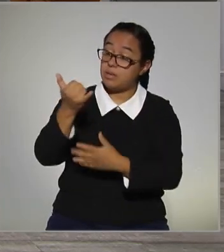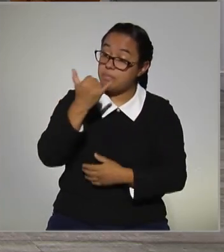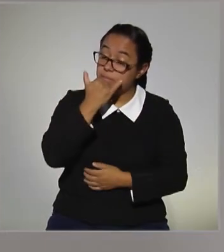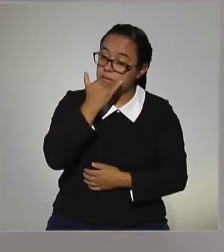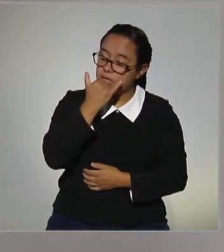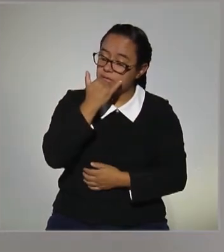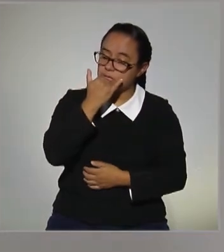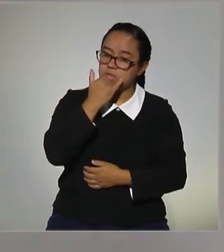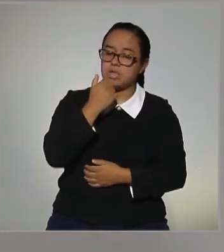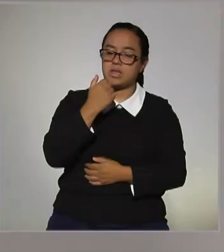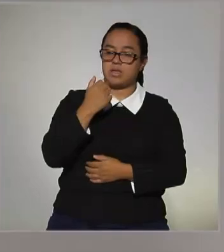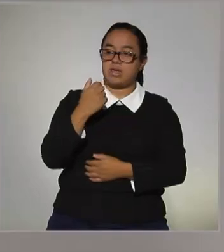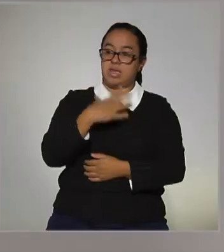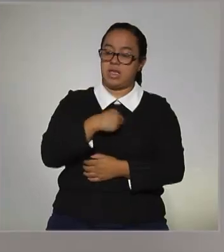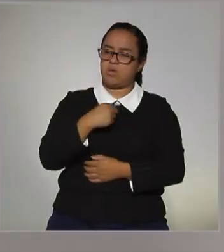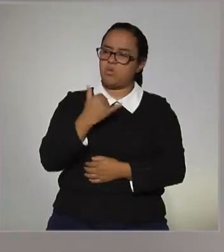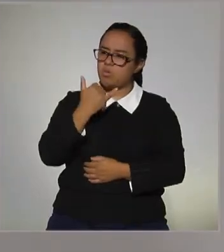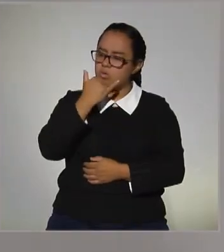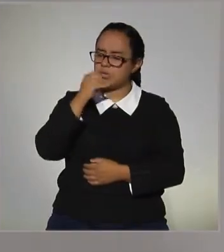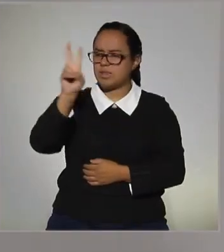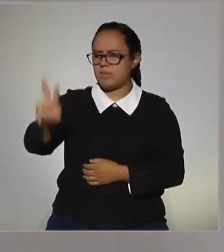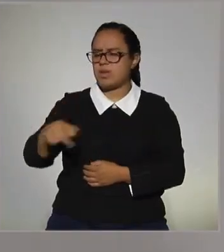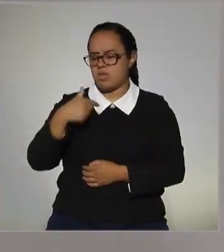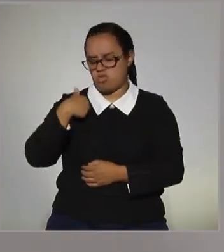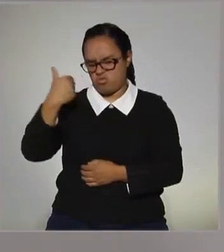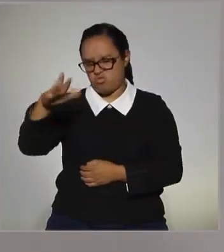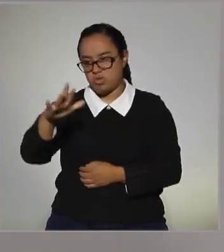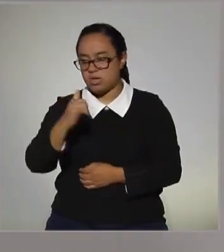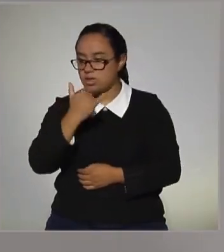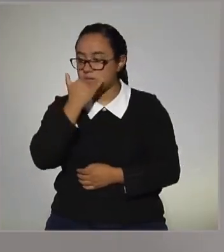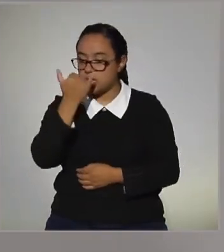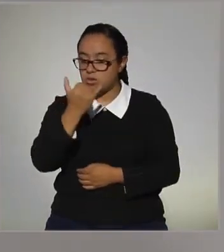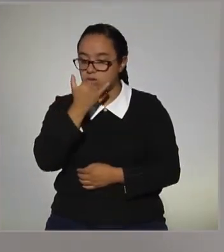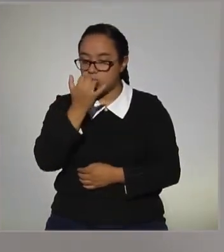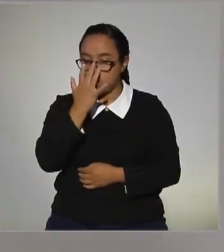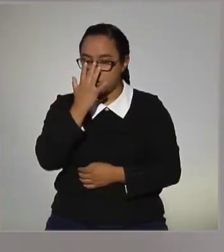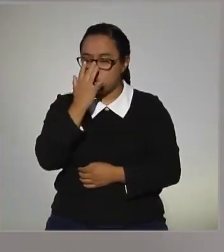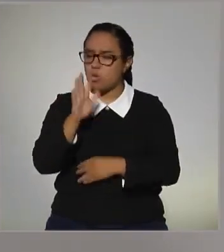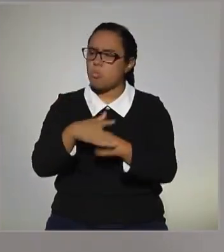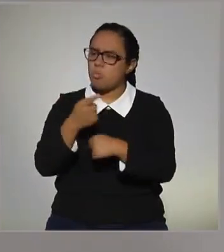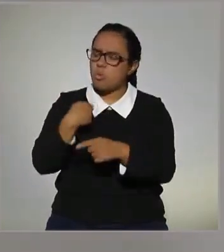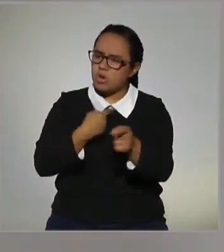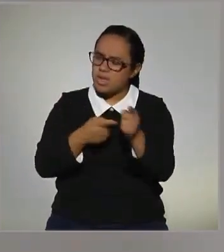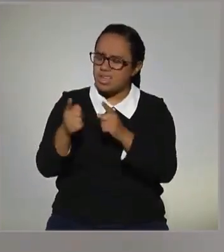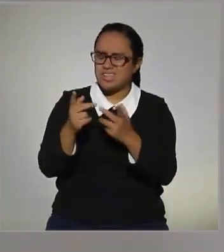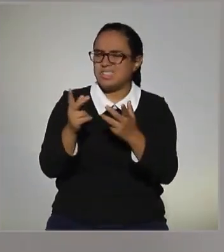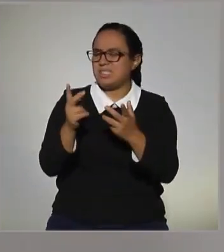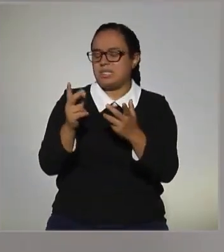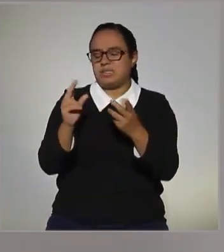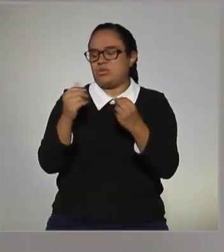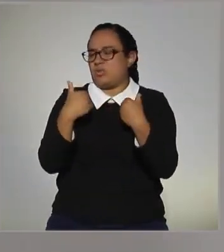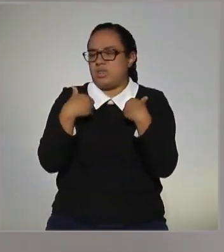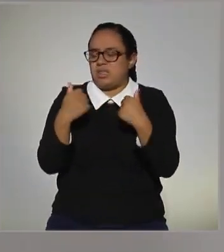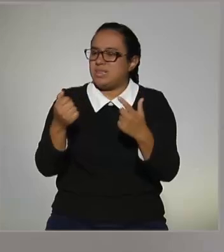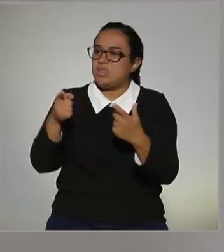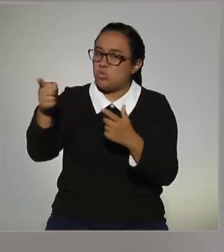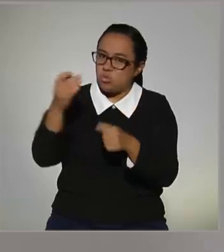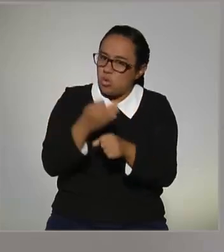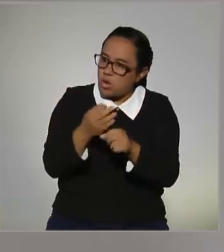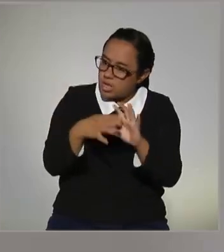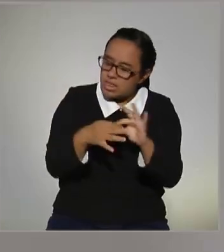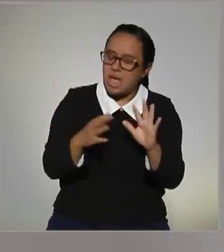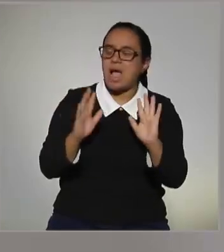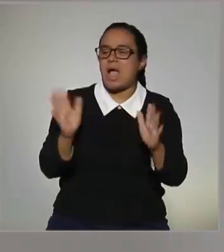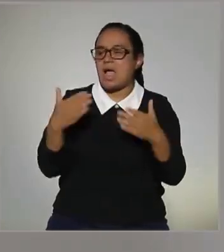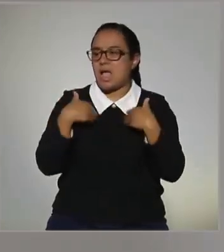se disculpa con un hijo, ¿no? Cuando le dice me equivoqué, ¿no? No sé por qué, o te dije tal cosa, o no lo entendía como me lo estás expresando ahora.